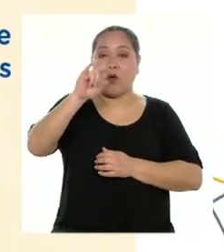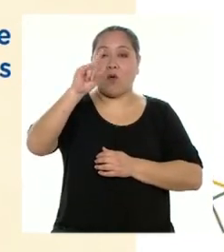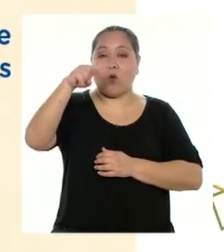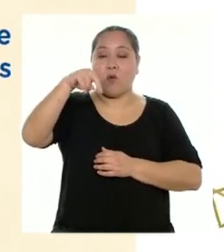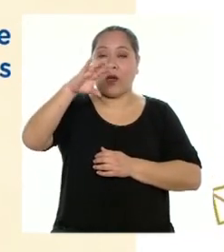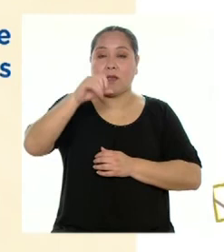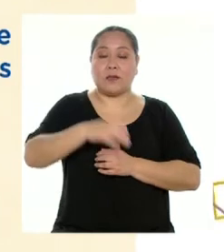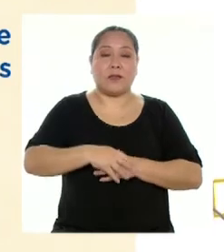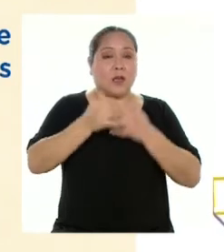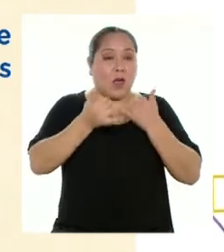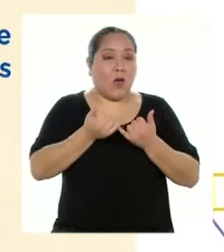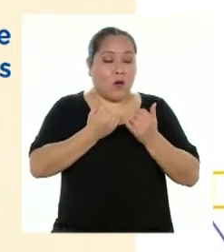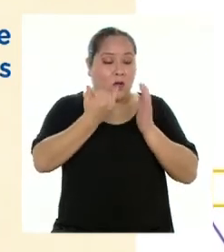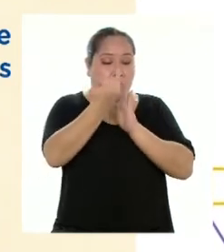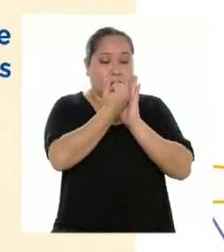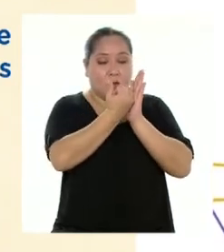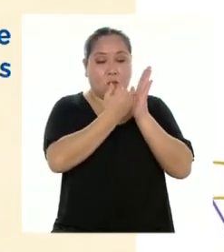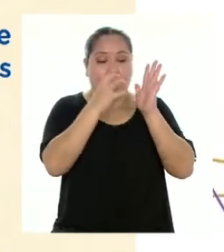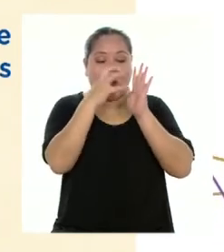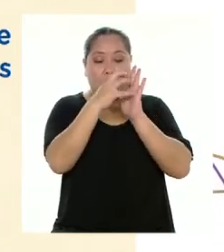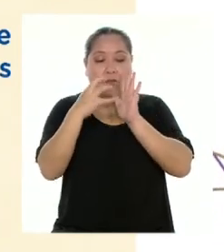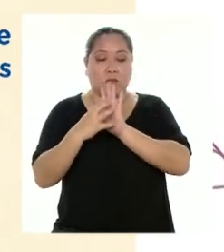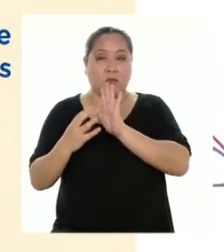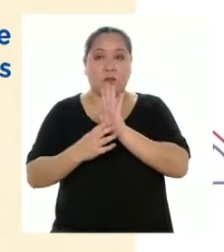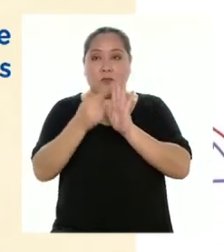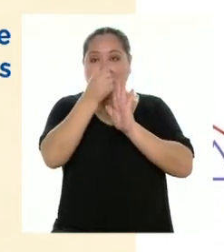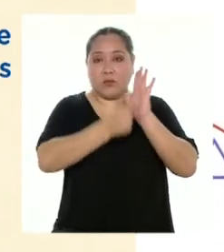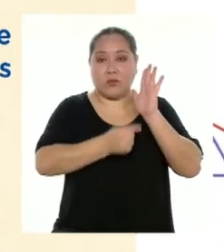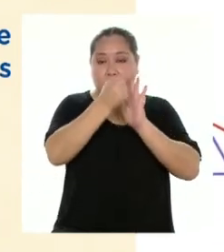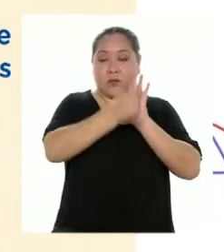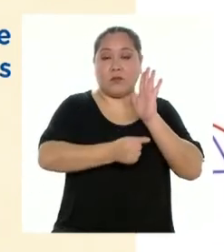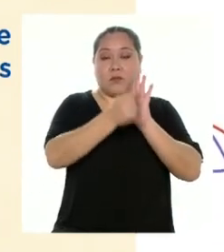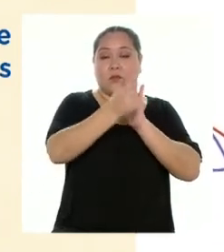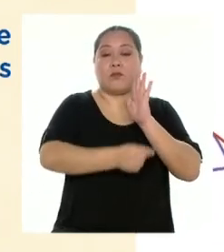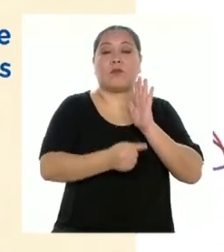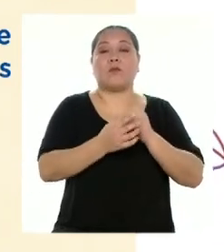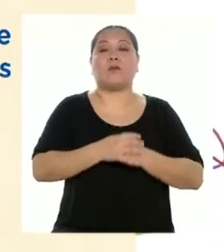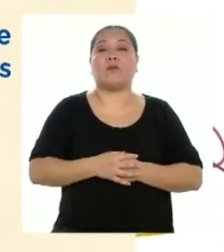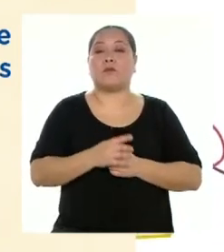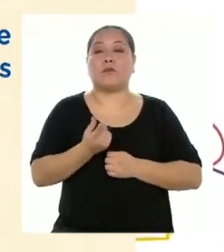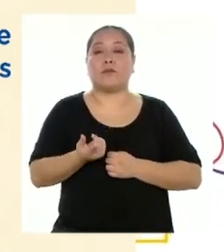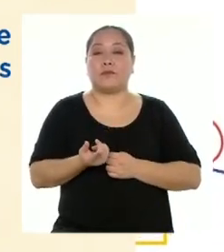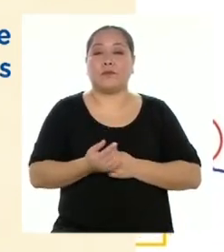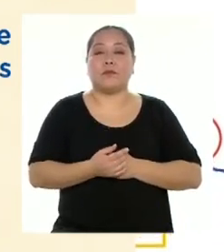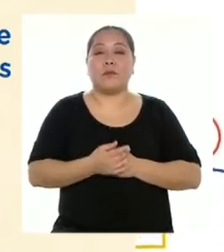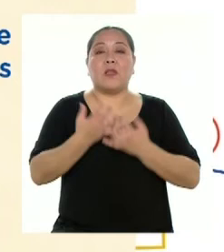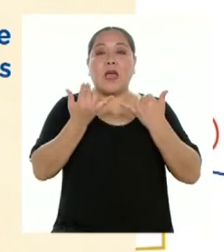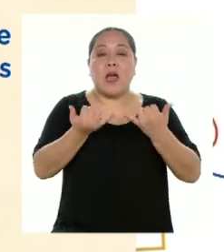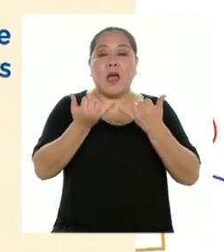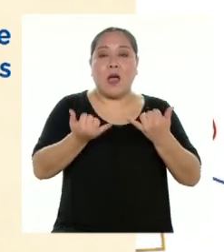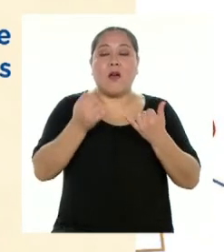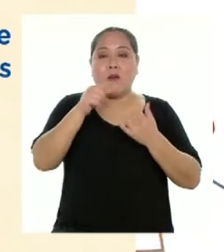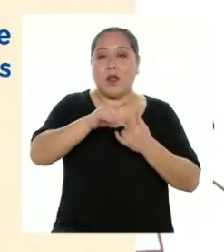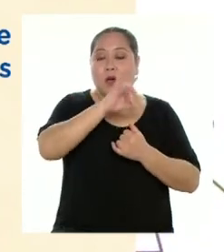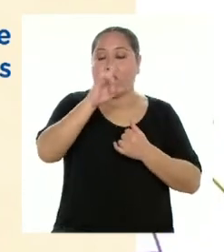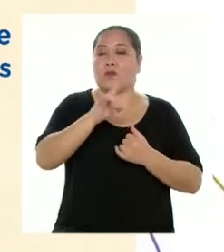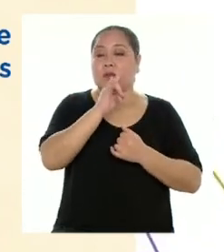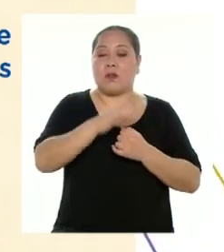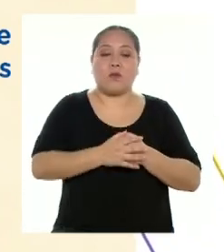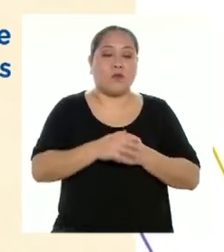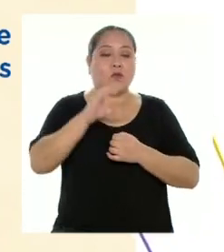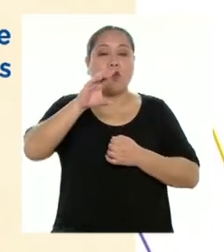empleando gráficos estadísticos como los gráficos de barras y diagramas de sectores circulares, esta vez empleando